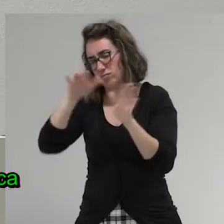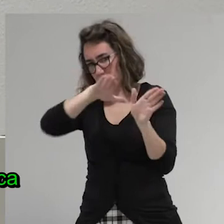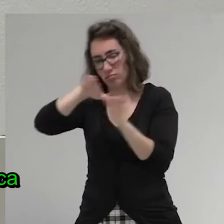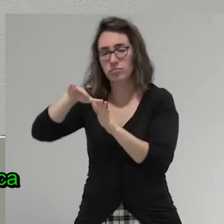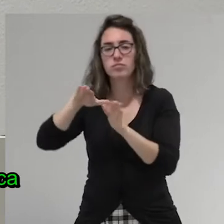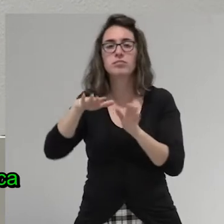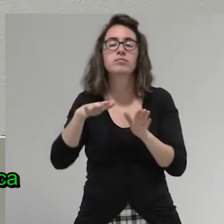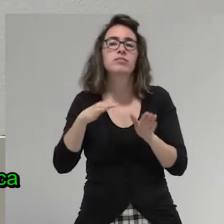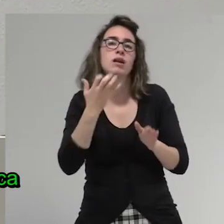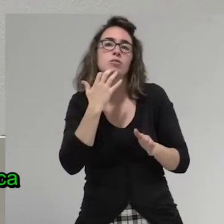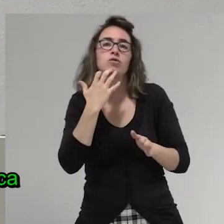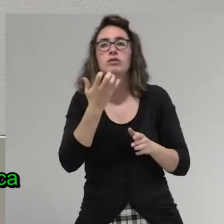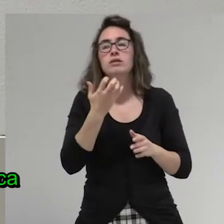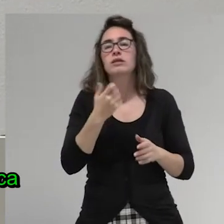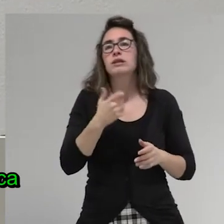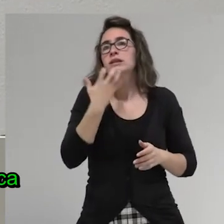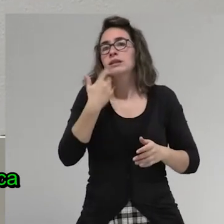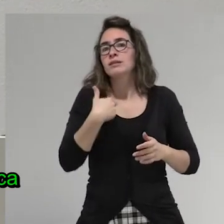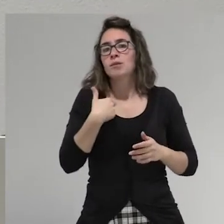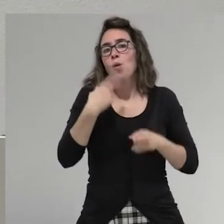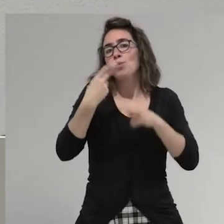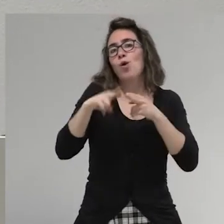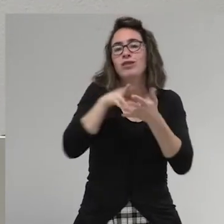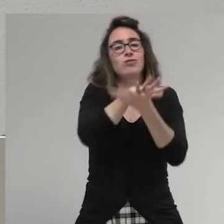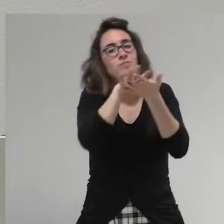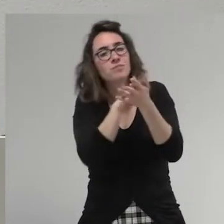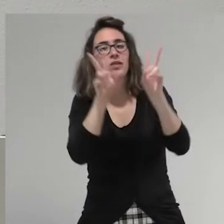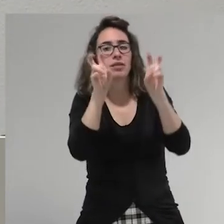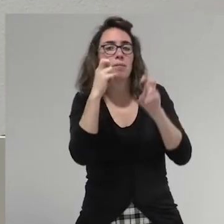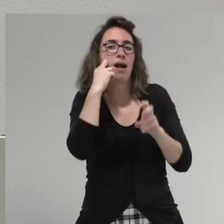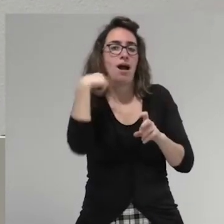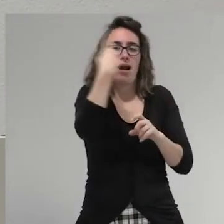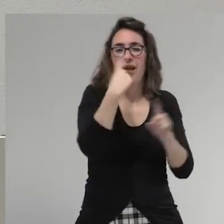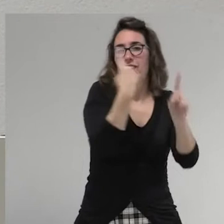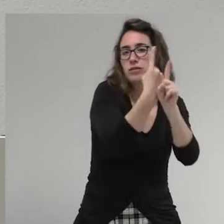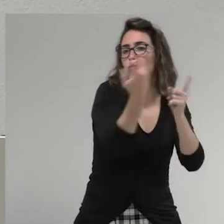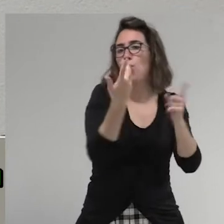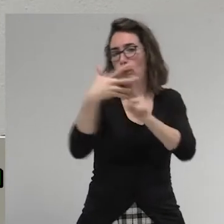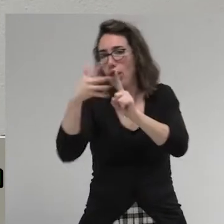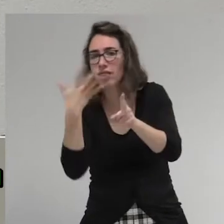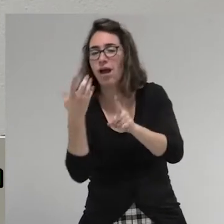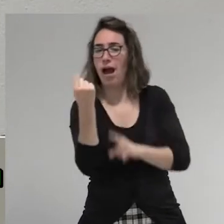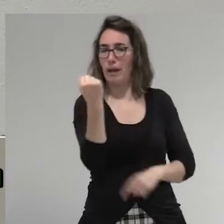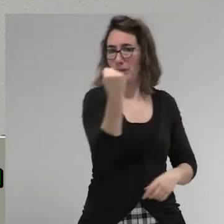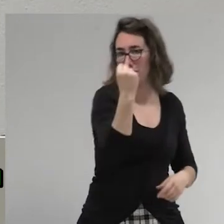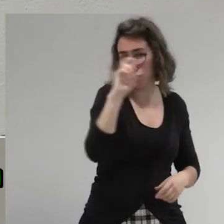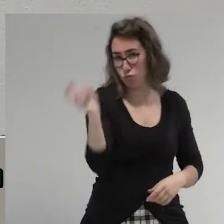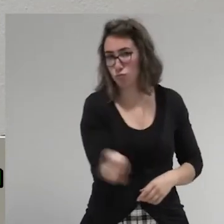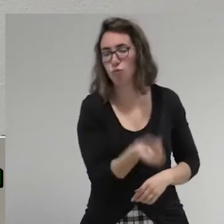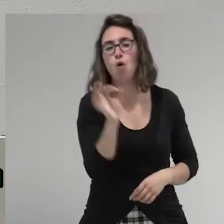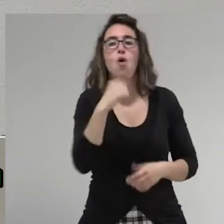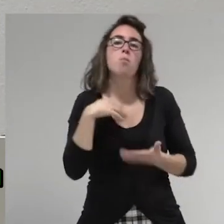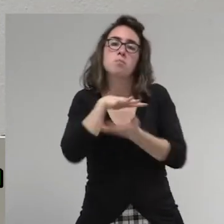con si tenemos una conversación política sobre racismo, sobre las violencias, sobre el capitalismo, o si tenemos una